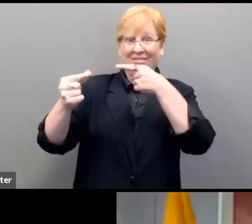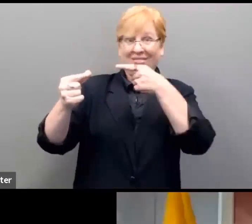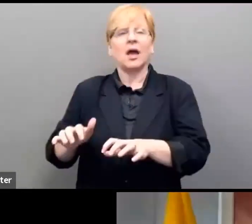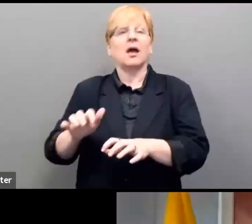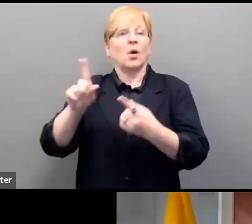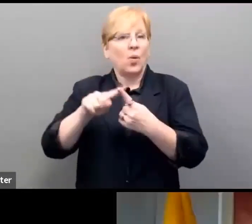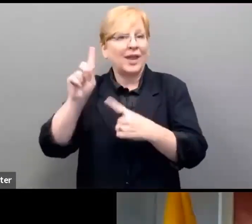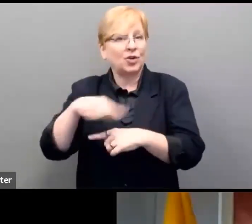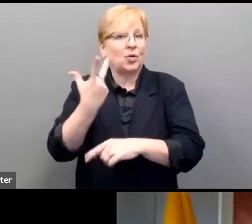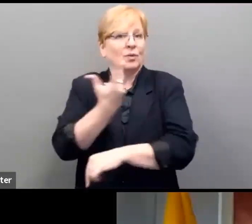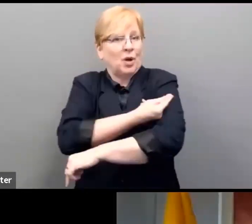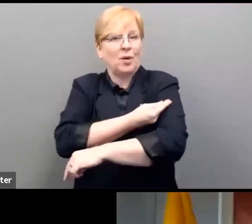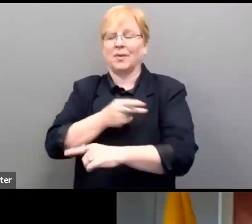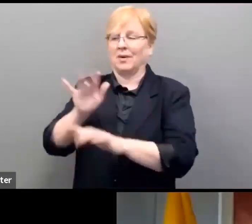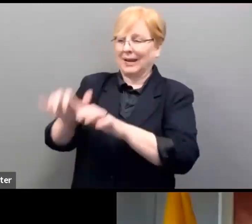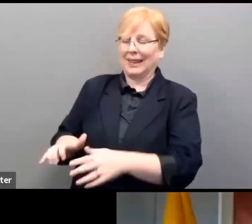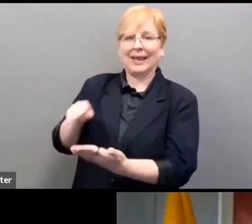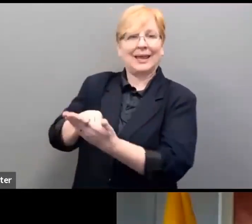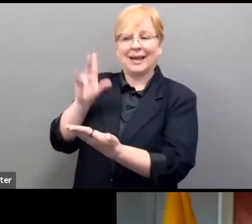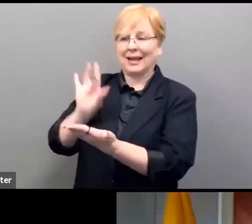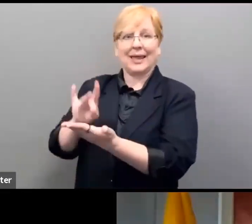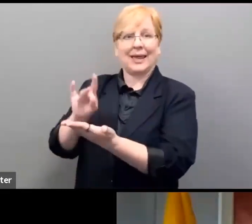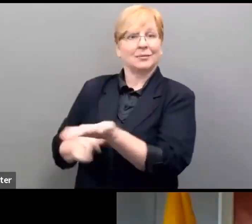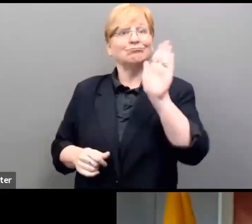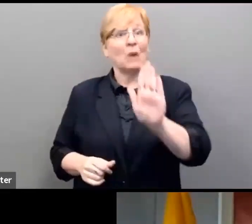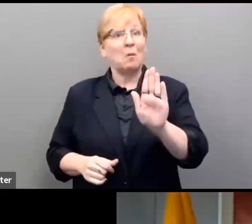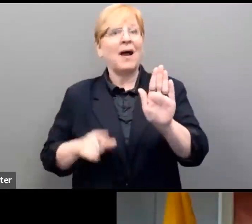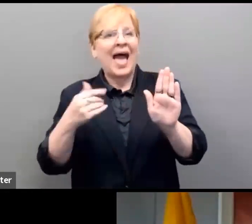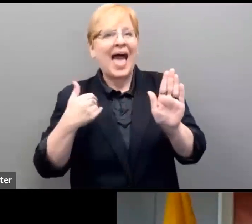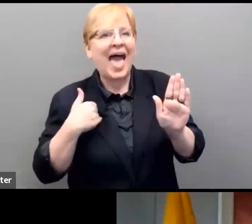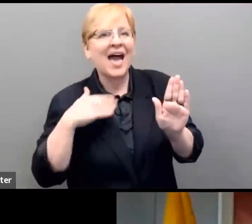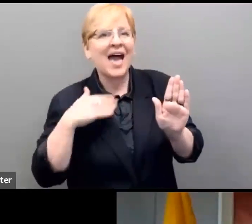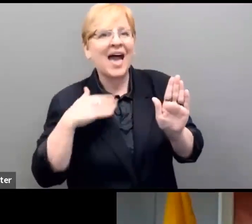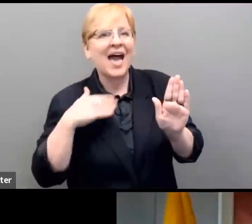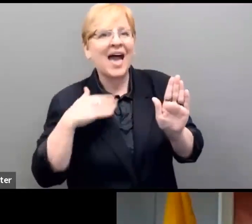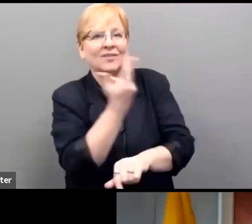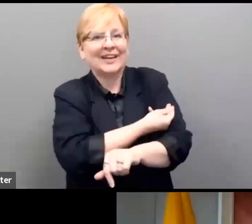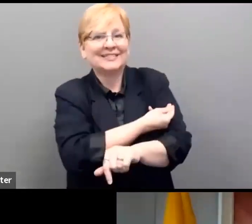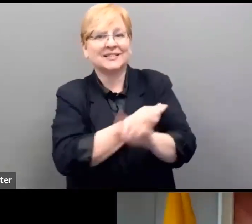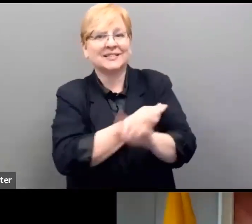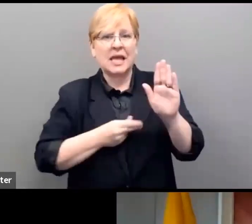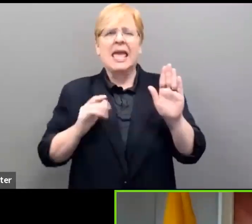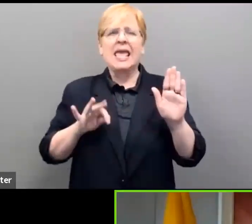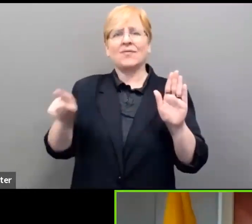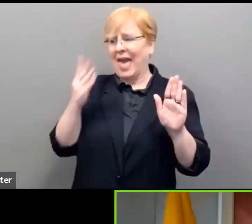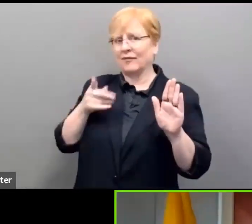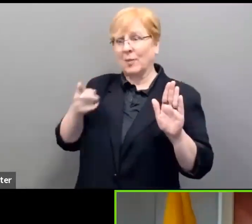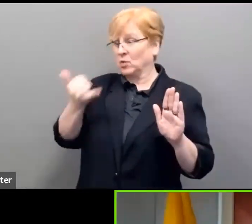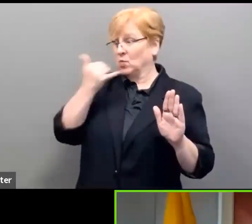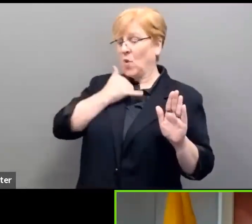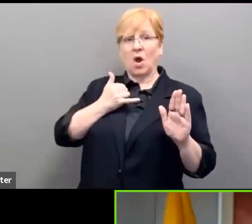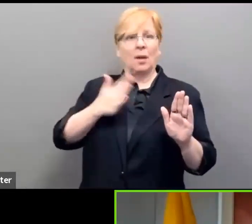Feria estatal ya viene y bueno, vamos a decidir si lo hacemos. Pero si ustedes tienen